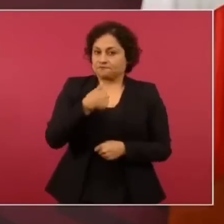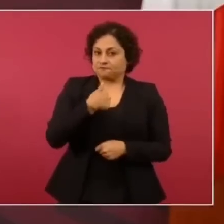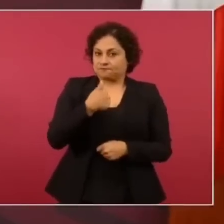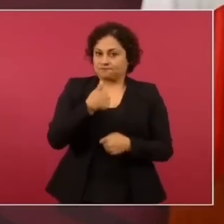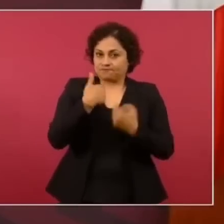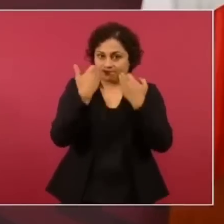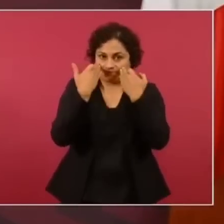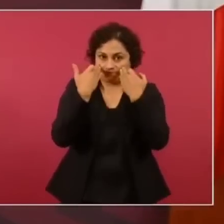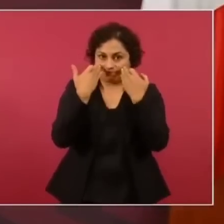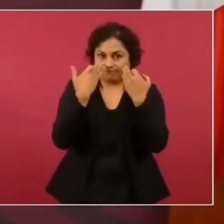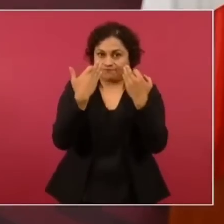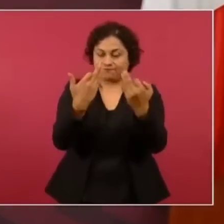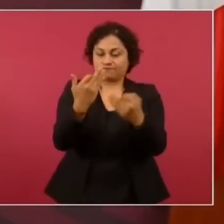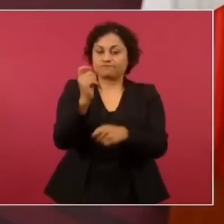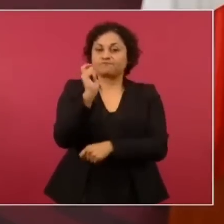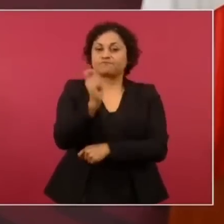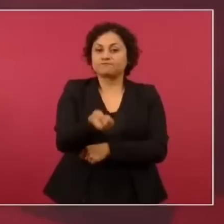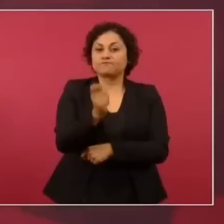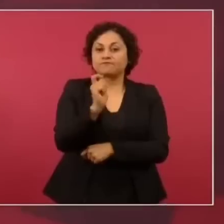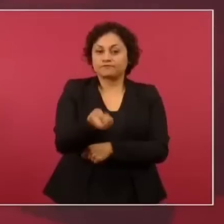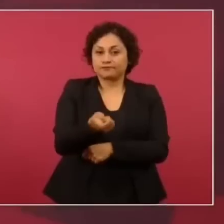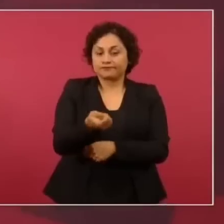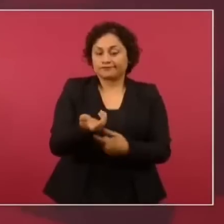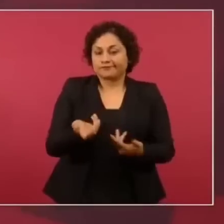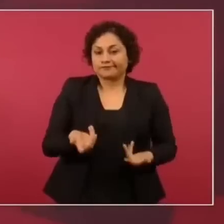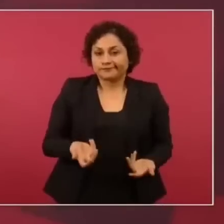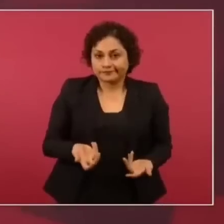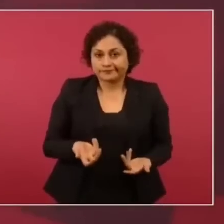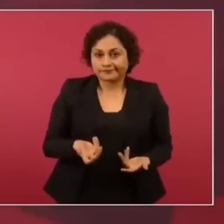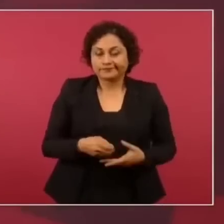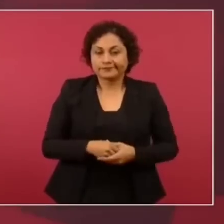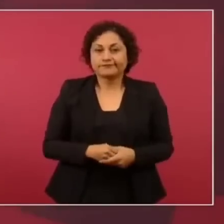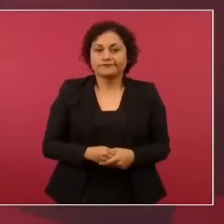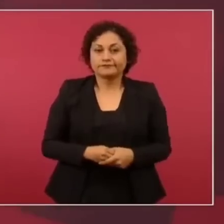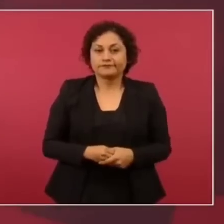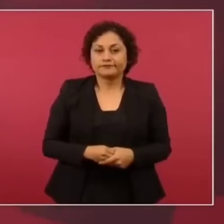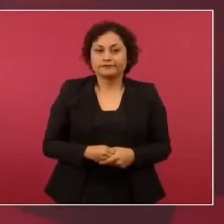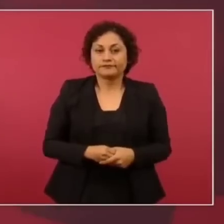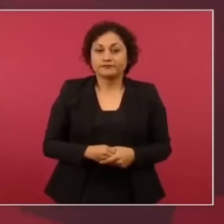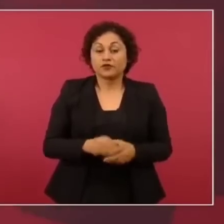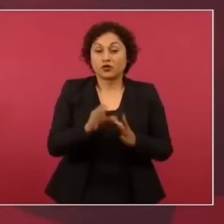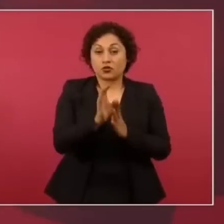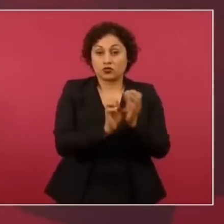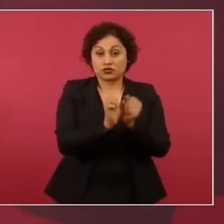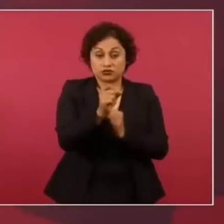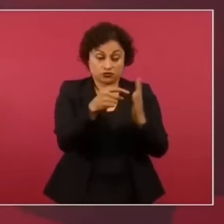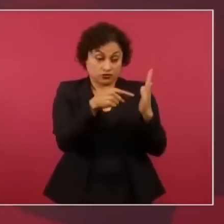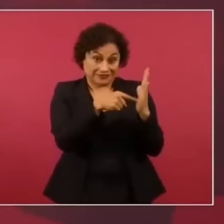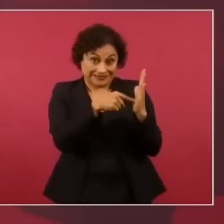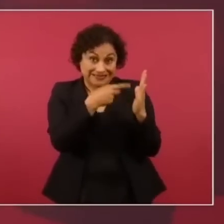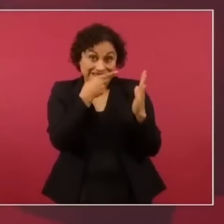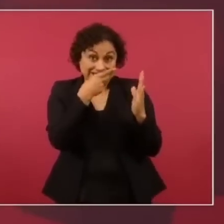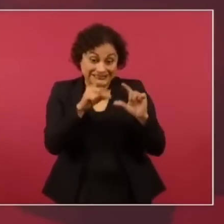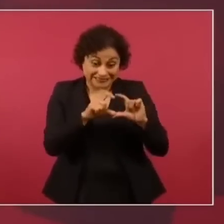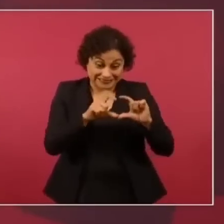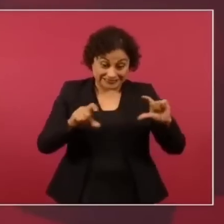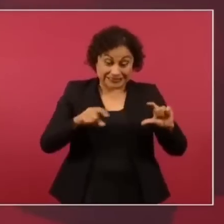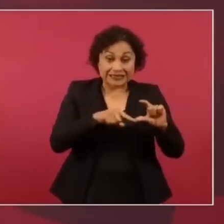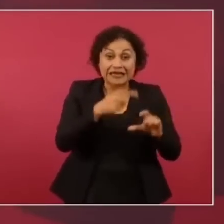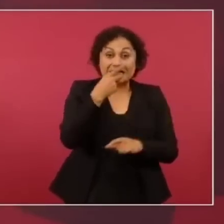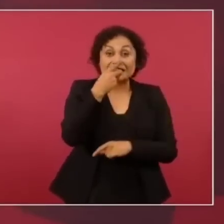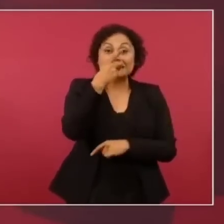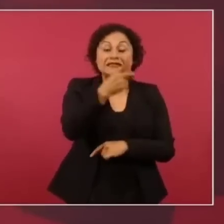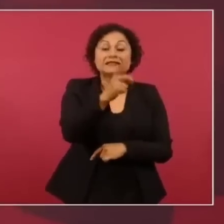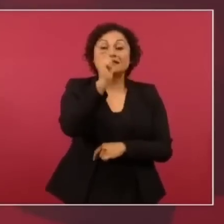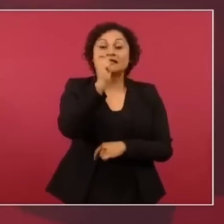Ahí, aplicando lo que dice un transitorio de la Constitución, la Cámara resolvió